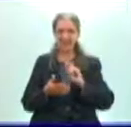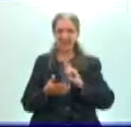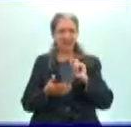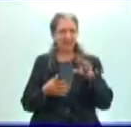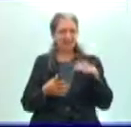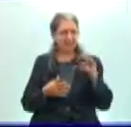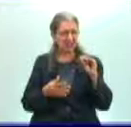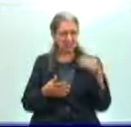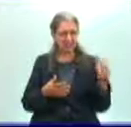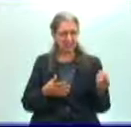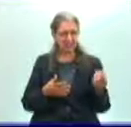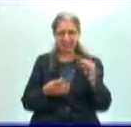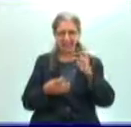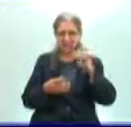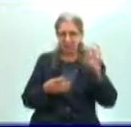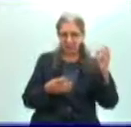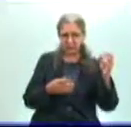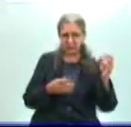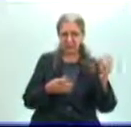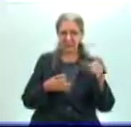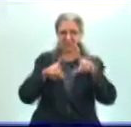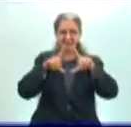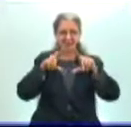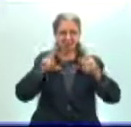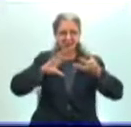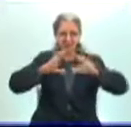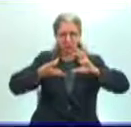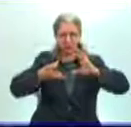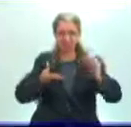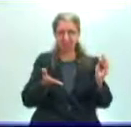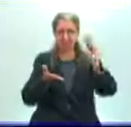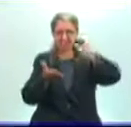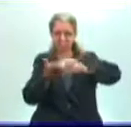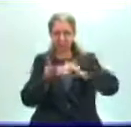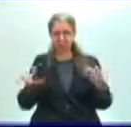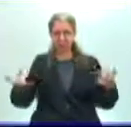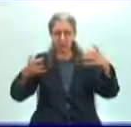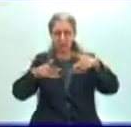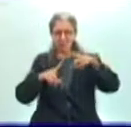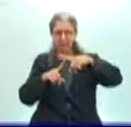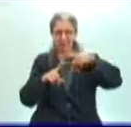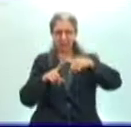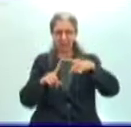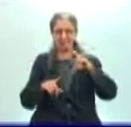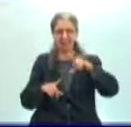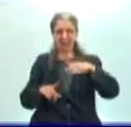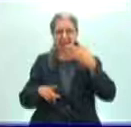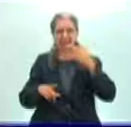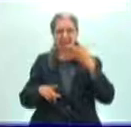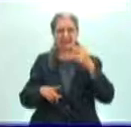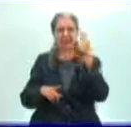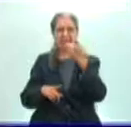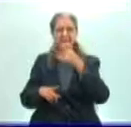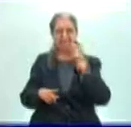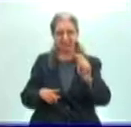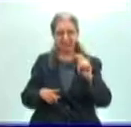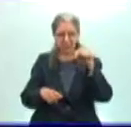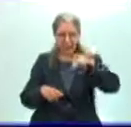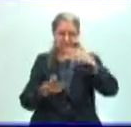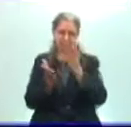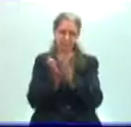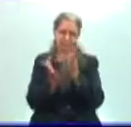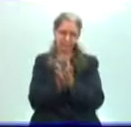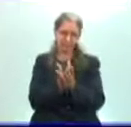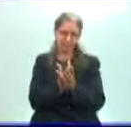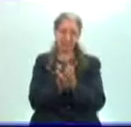ecuaciones dada una figura aplicando el grupo de teoremas de Pitágoras que hoy has estado estudiando. Y